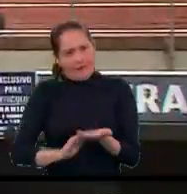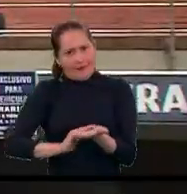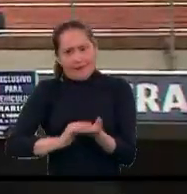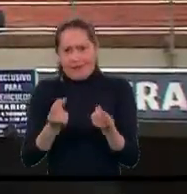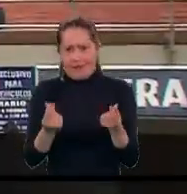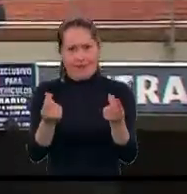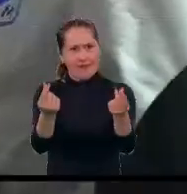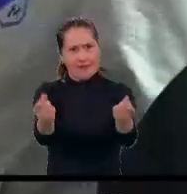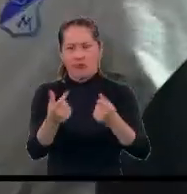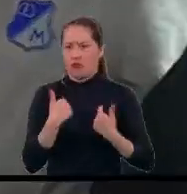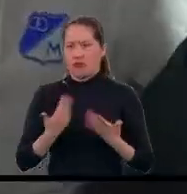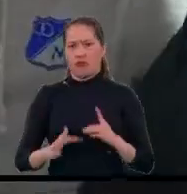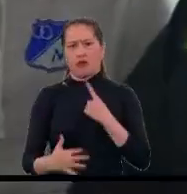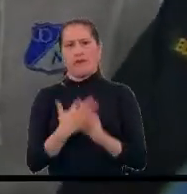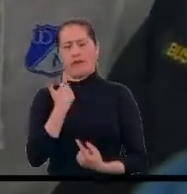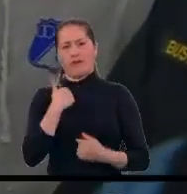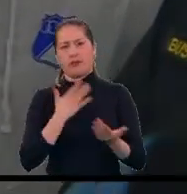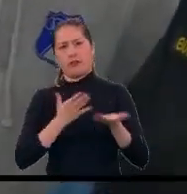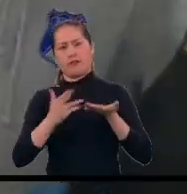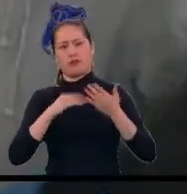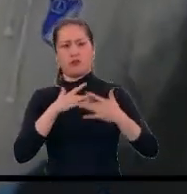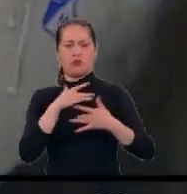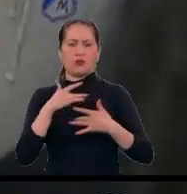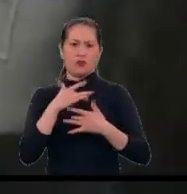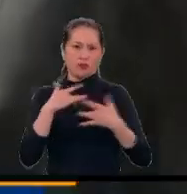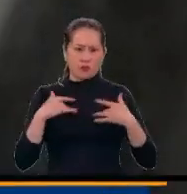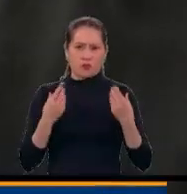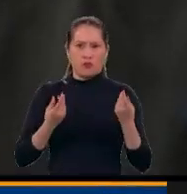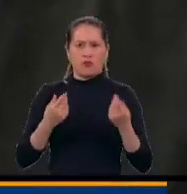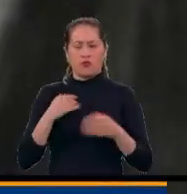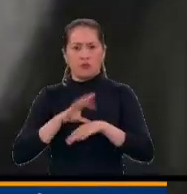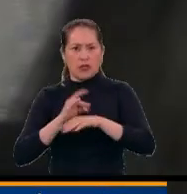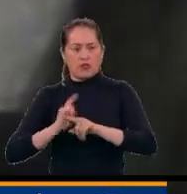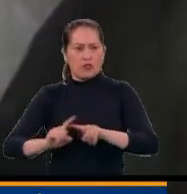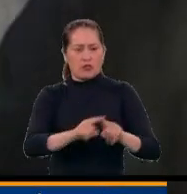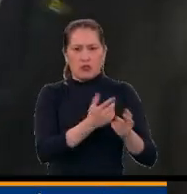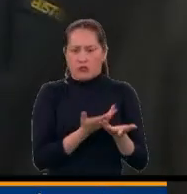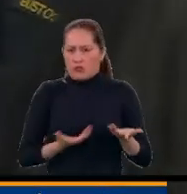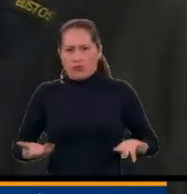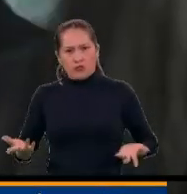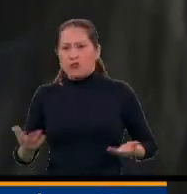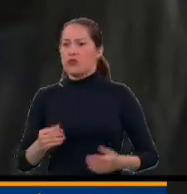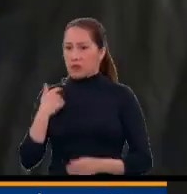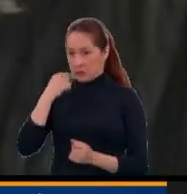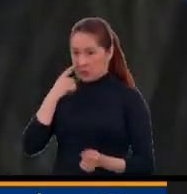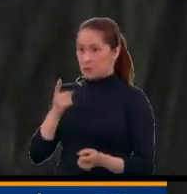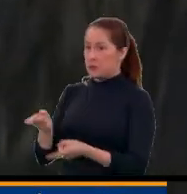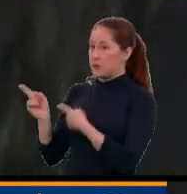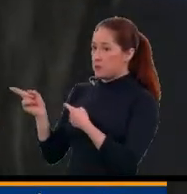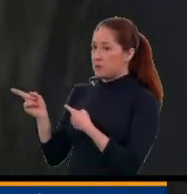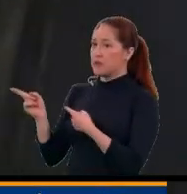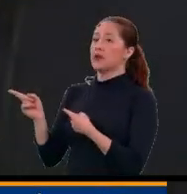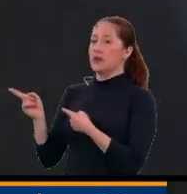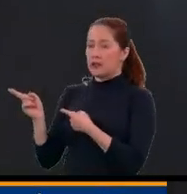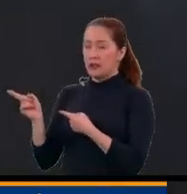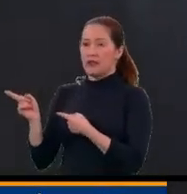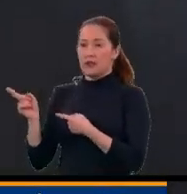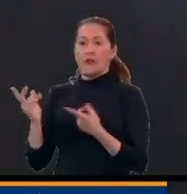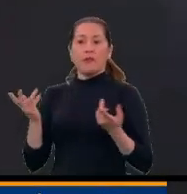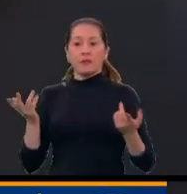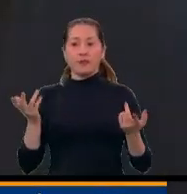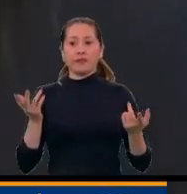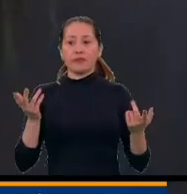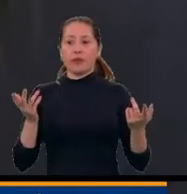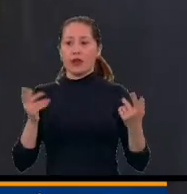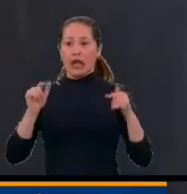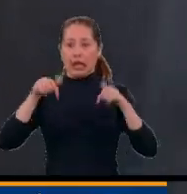médicos. Ya se está viendo afectados los diferentes servicios médicos y eso es lo que ustedes están viendo en imágenes. Pasó algo muy curioso acá en